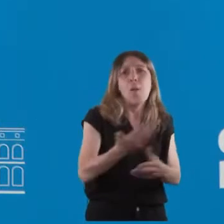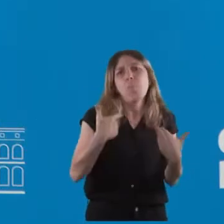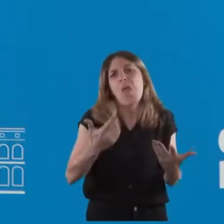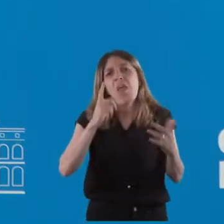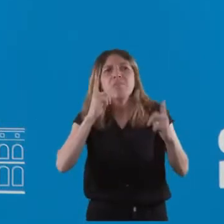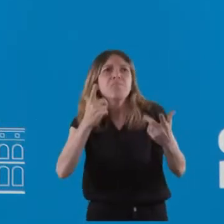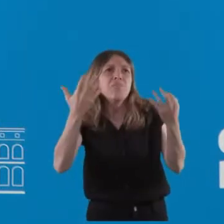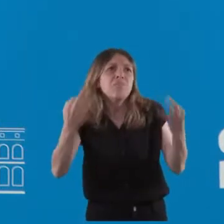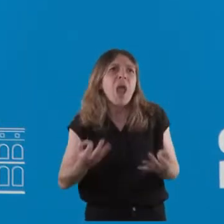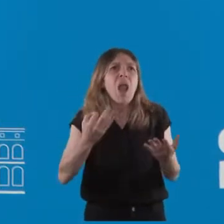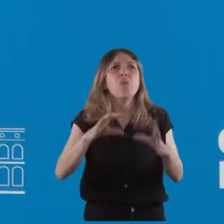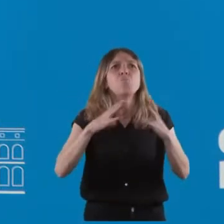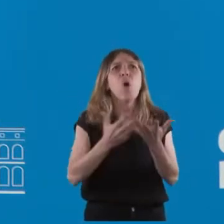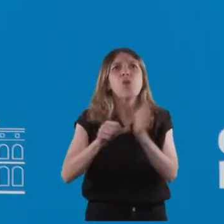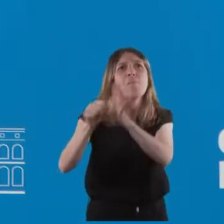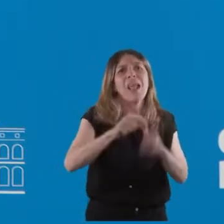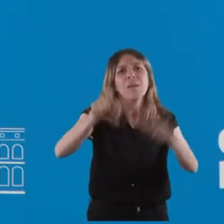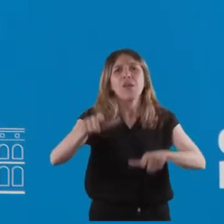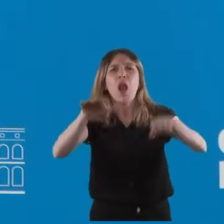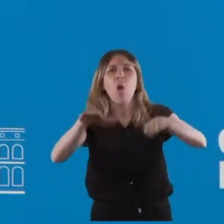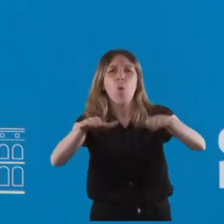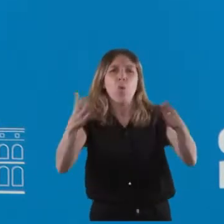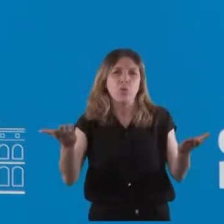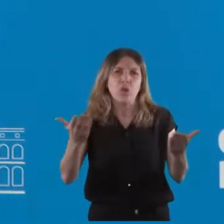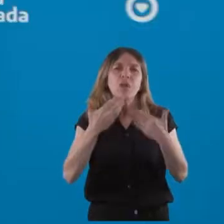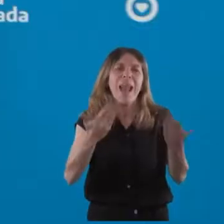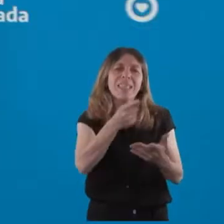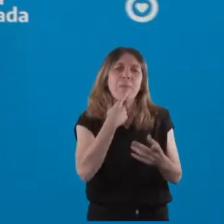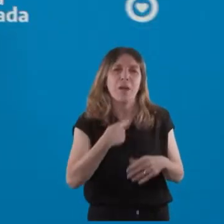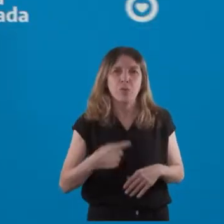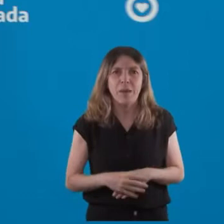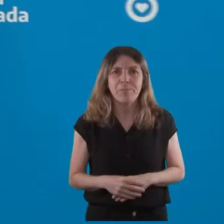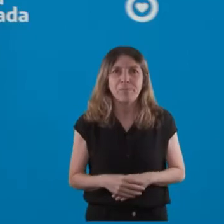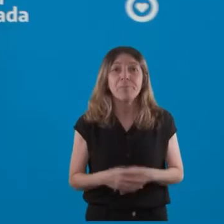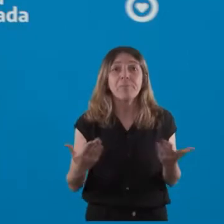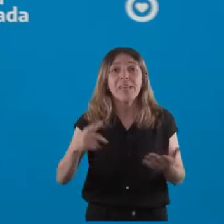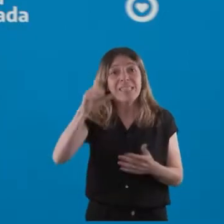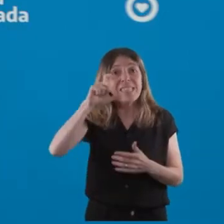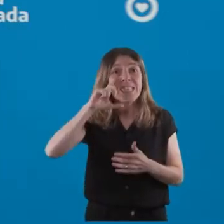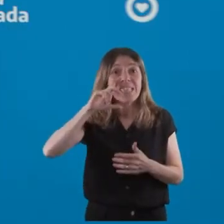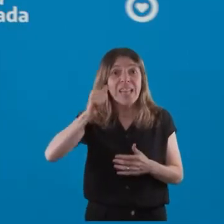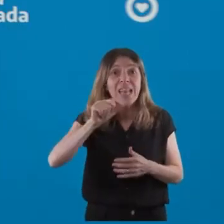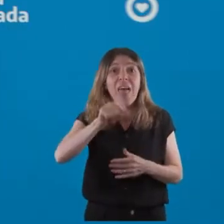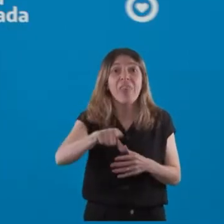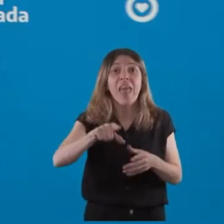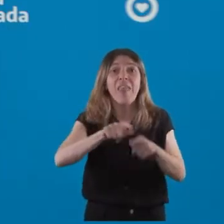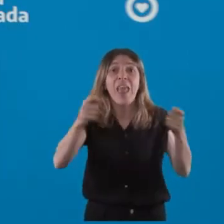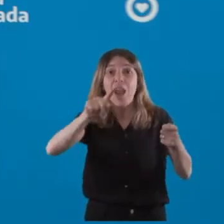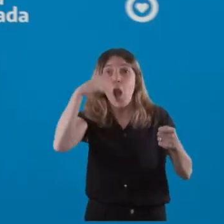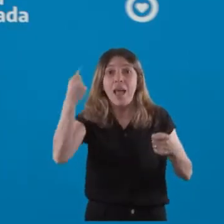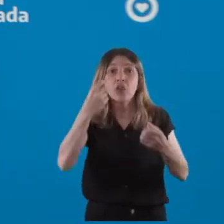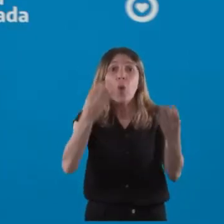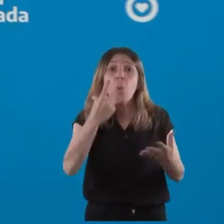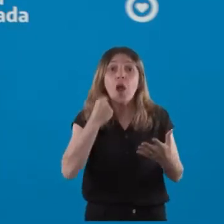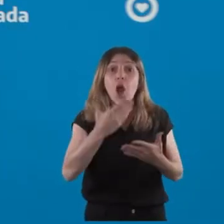de un mundo un poco más justo y un poco más equitativo gracias silvia por su pregunta cecilia la habana de la nación o la cecilia buen día que tal buen día